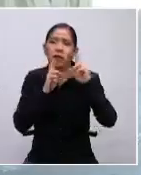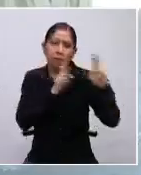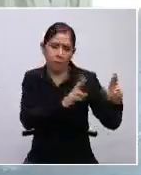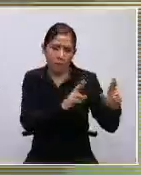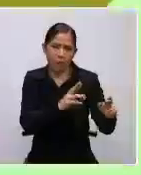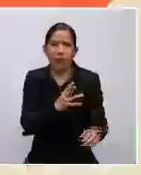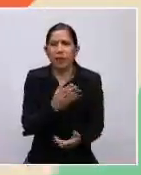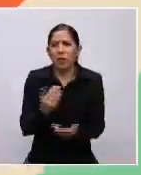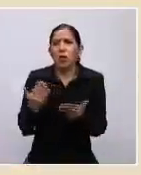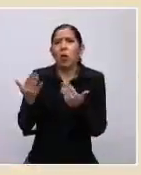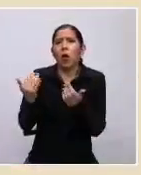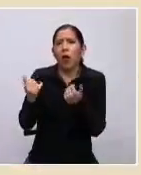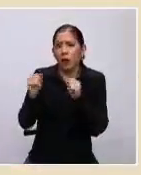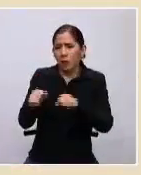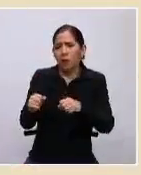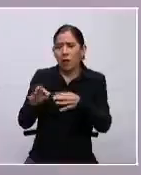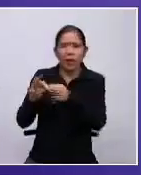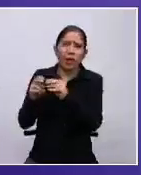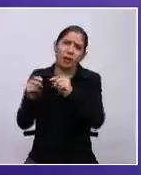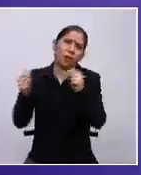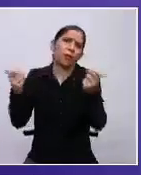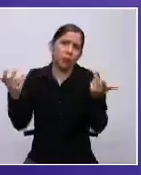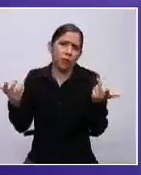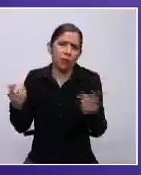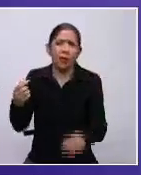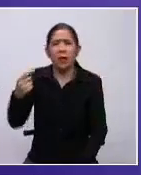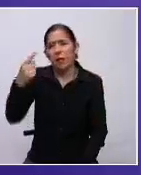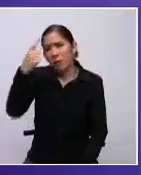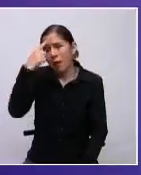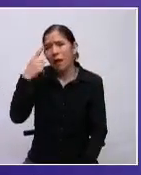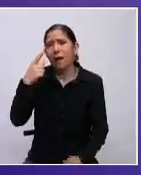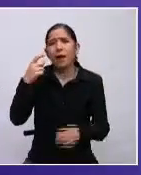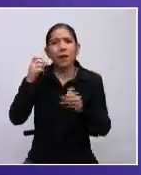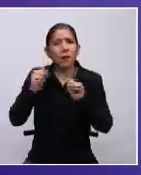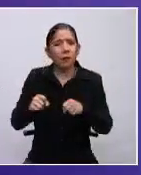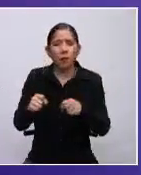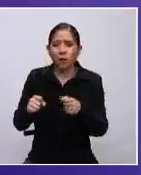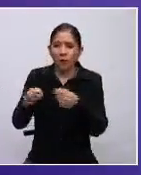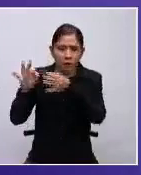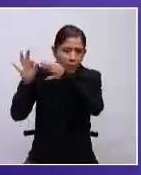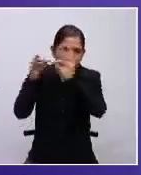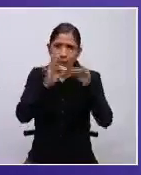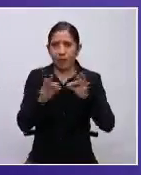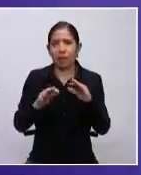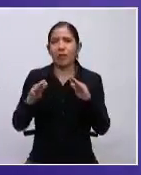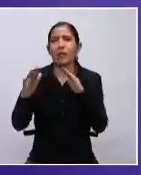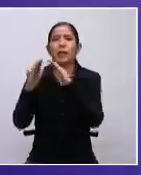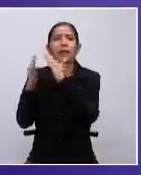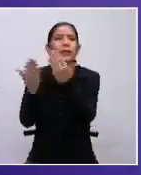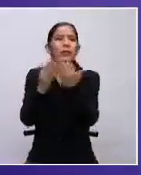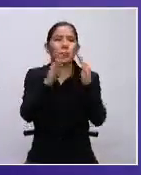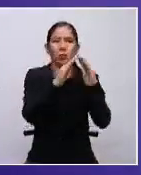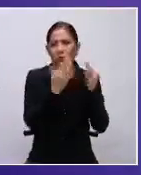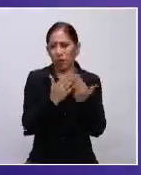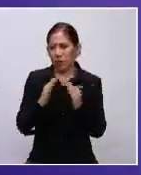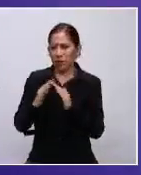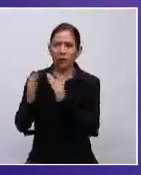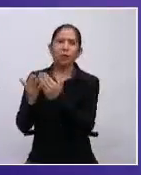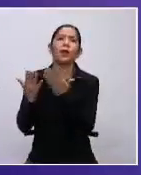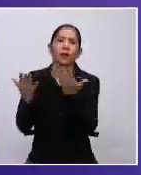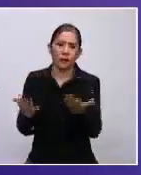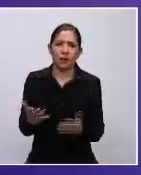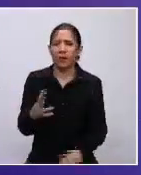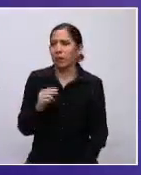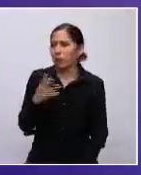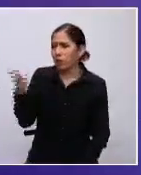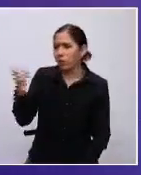que ya se tomen cartas en el asunto, valga la redundancia, y que se pueda realizar lo que es el mantenimiento correspondiente de las infraestructuras en unidades educativas